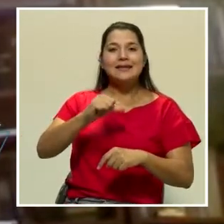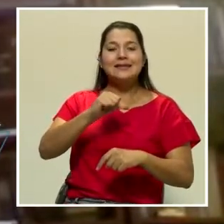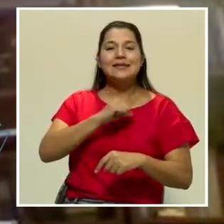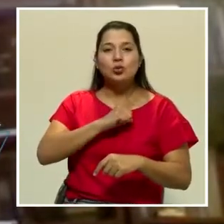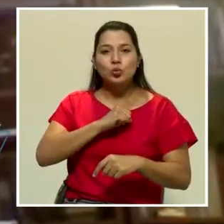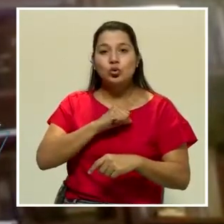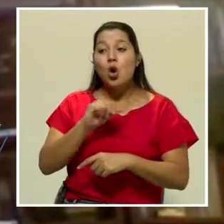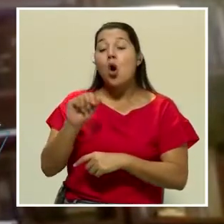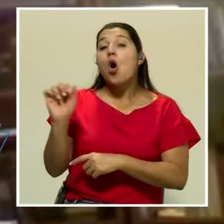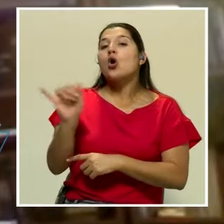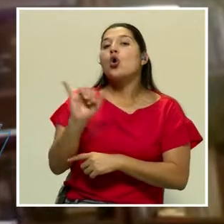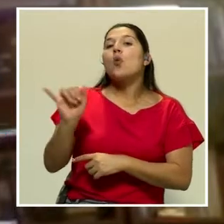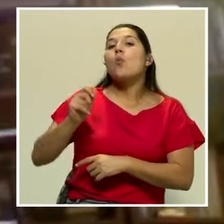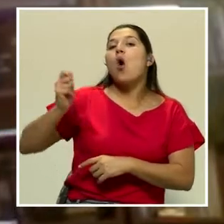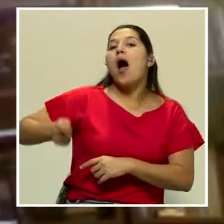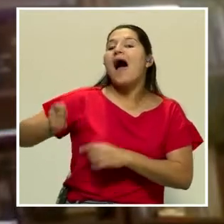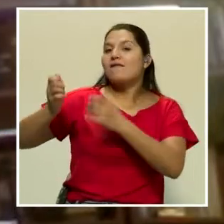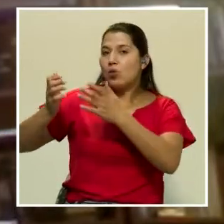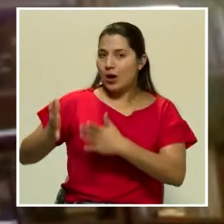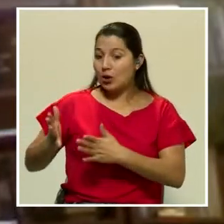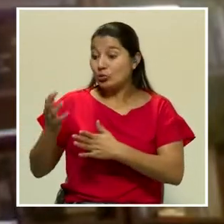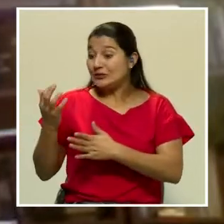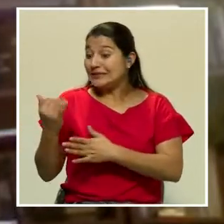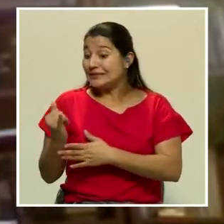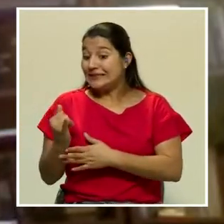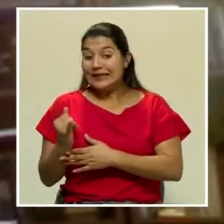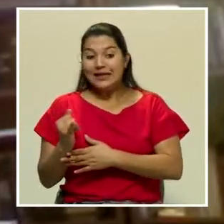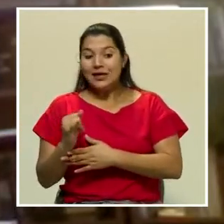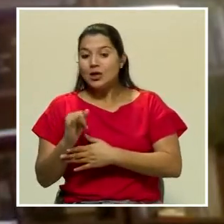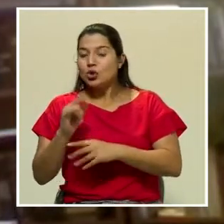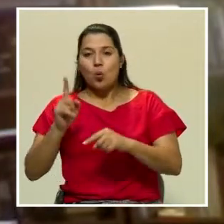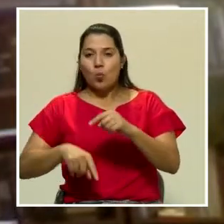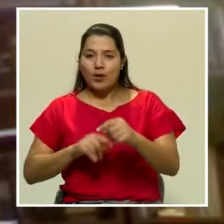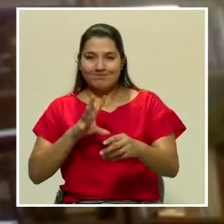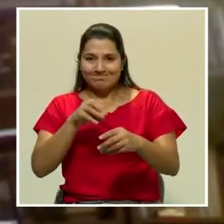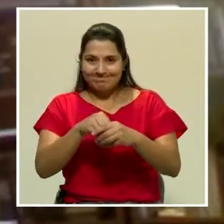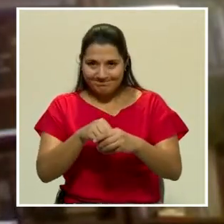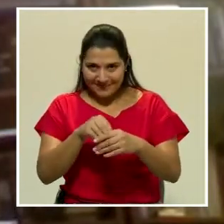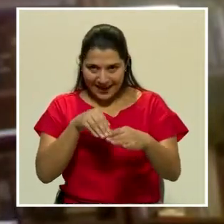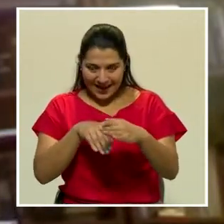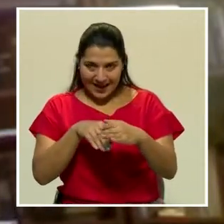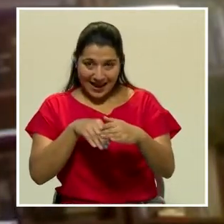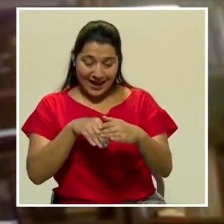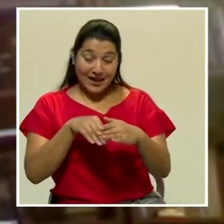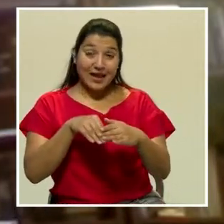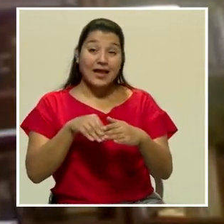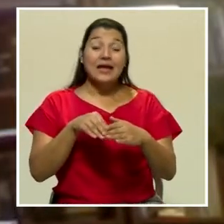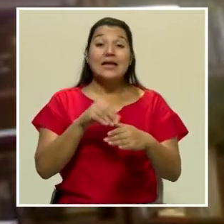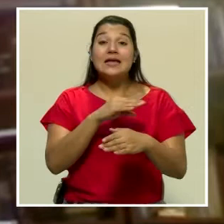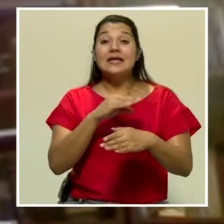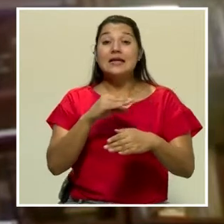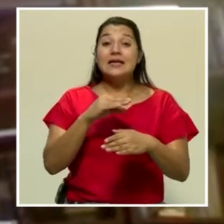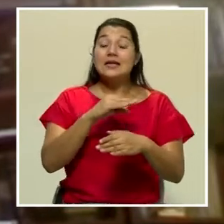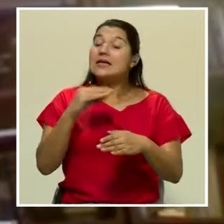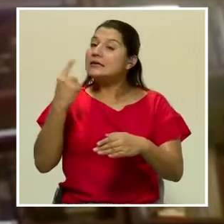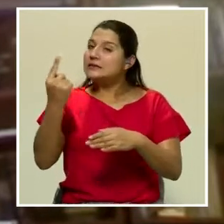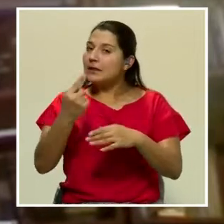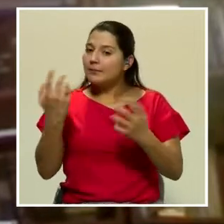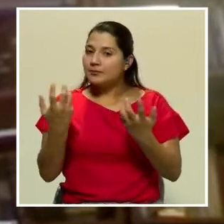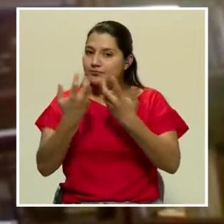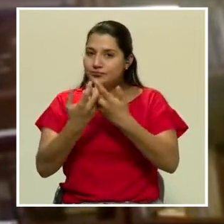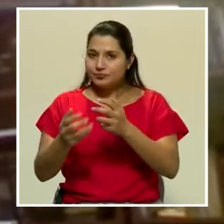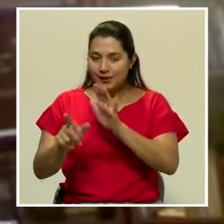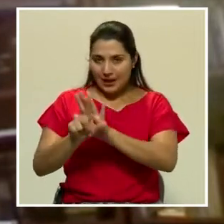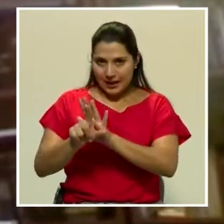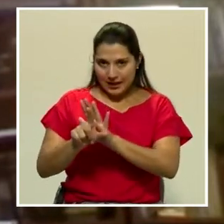su competencia y en los casos exceptuados por ley, dentro de los cuales no se encuentra el participar de un proceso